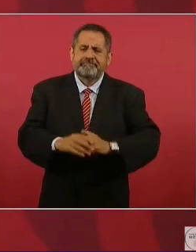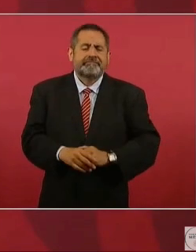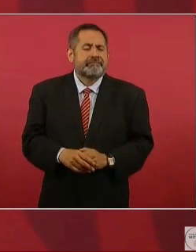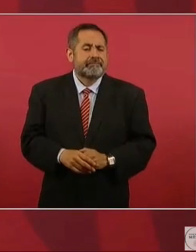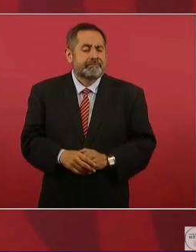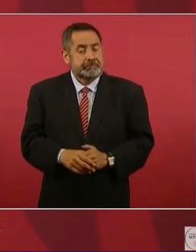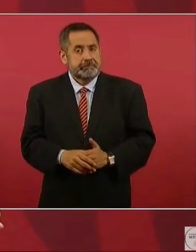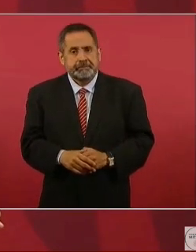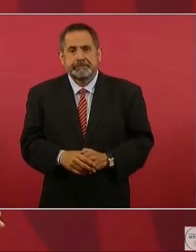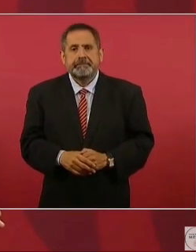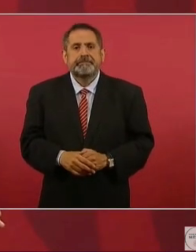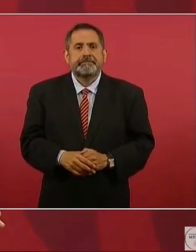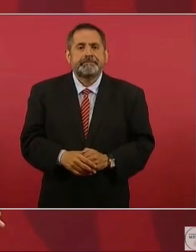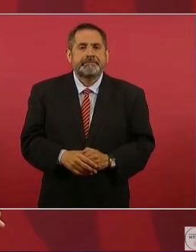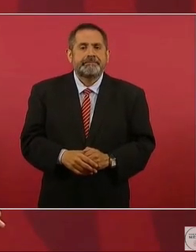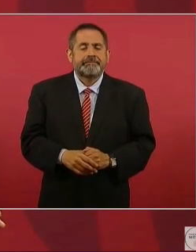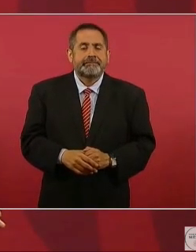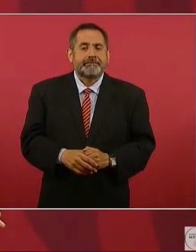y